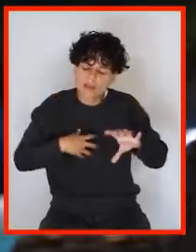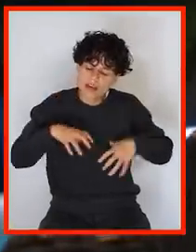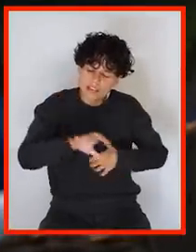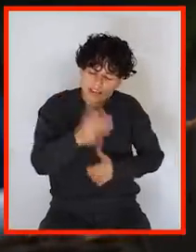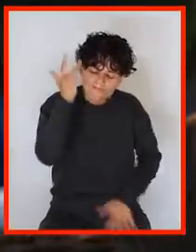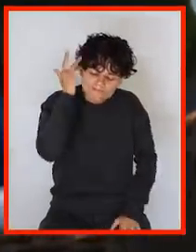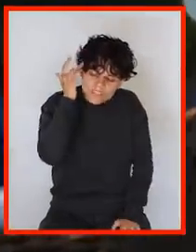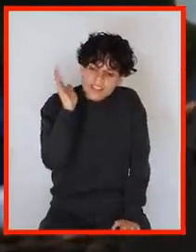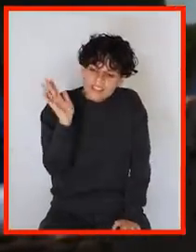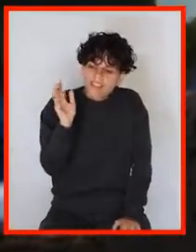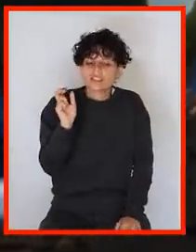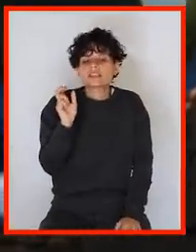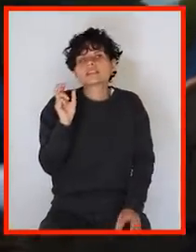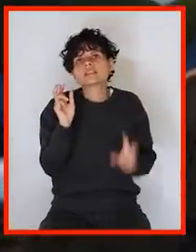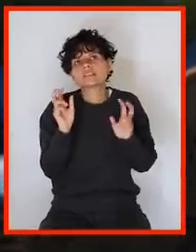de comprender así con mi bola.